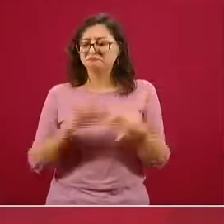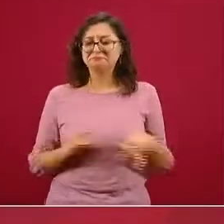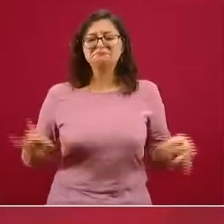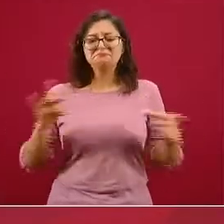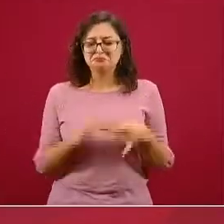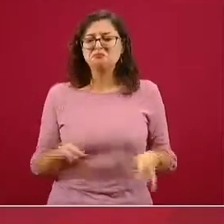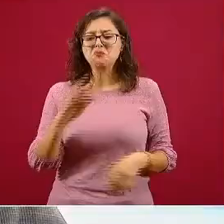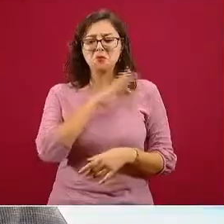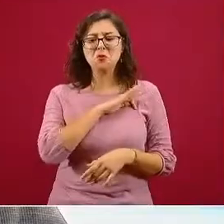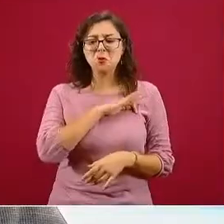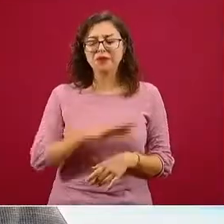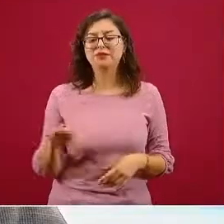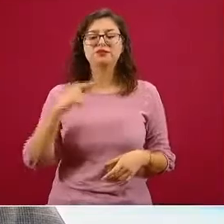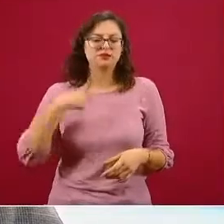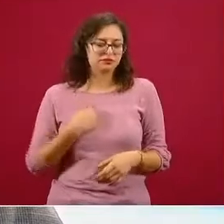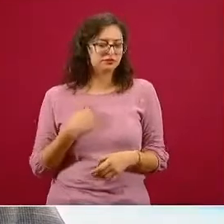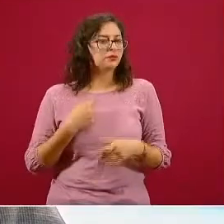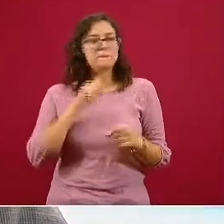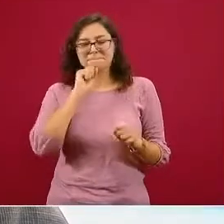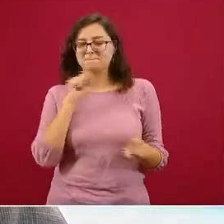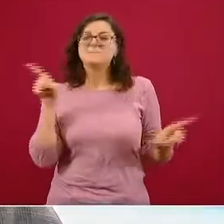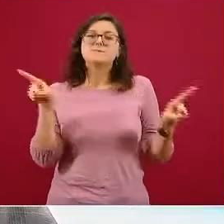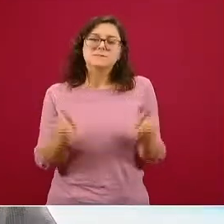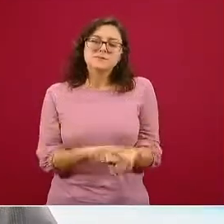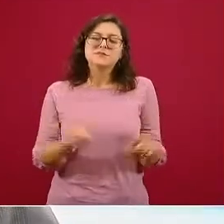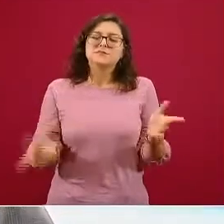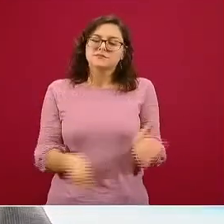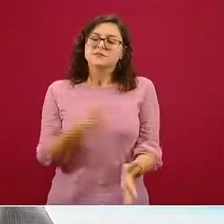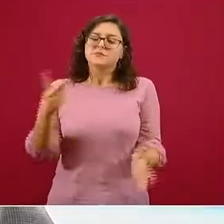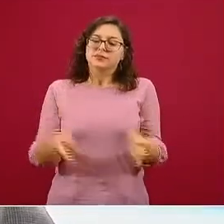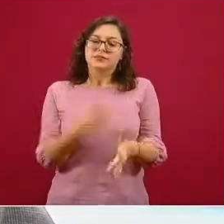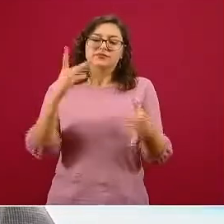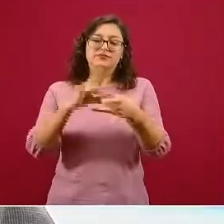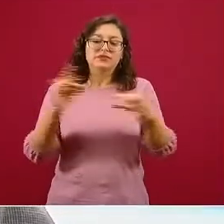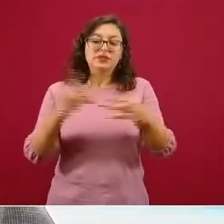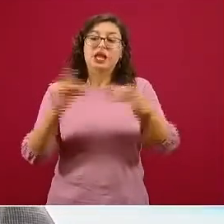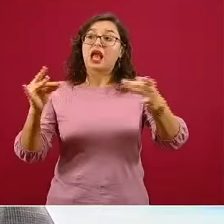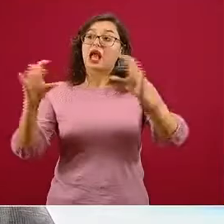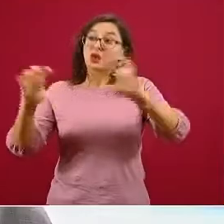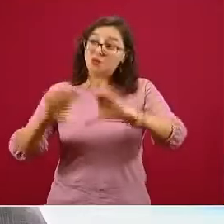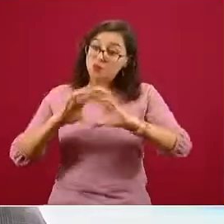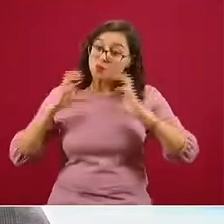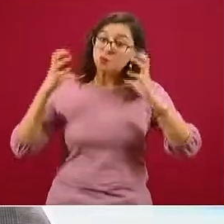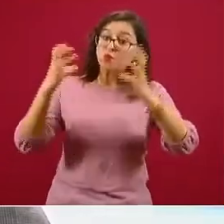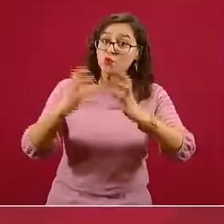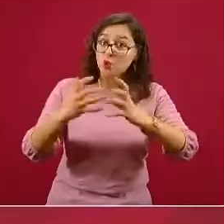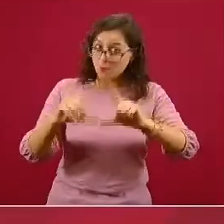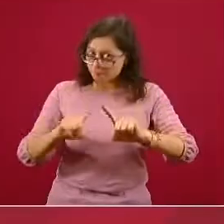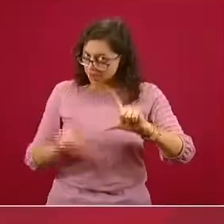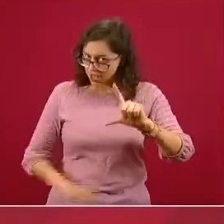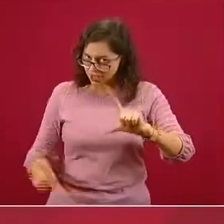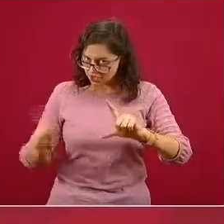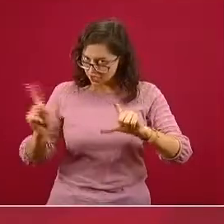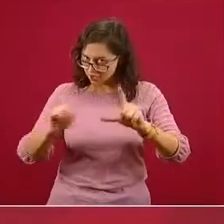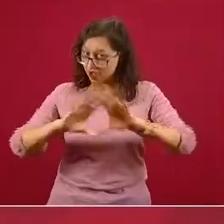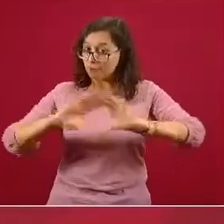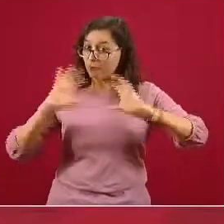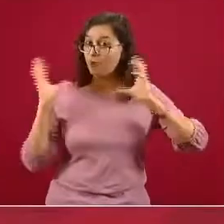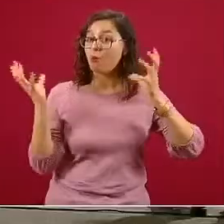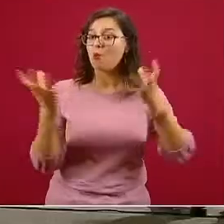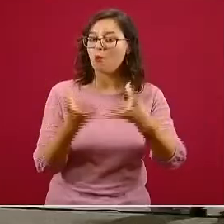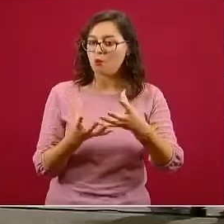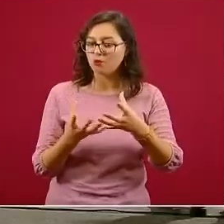Lo que he explicado también en múltiples ocasiones es, en el mundo entero, no en México, en el mundo